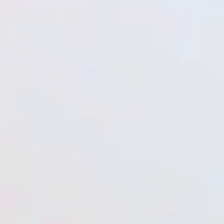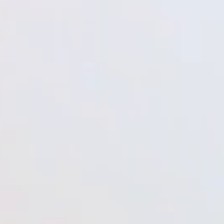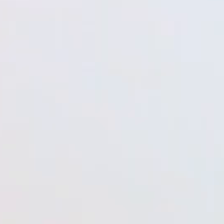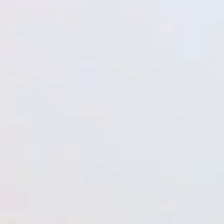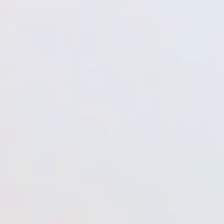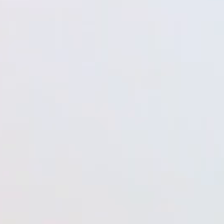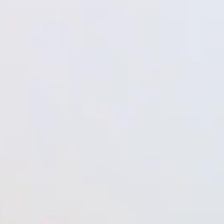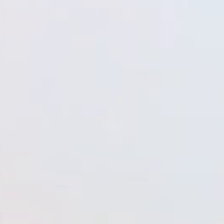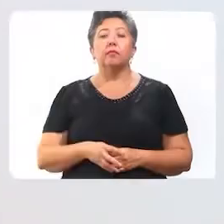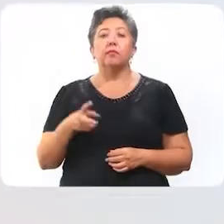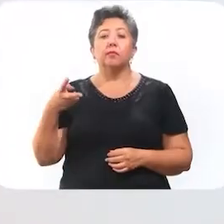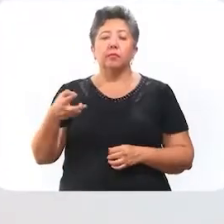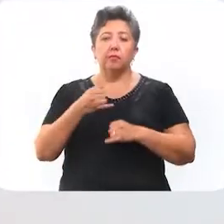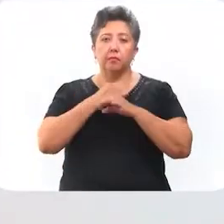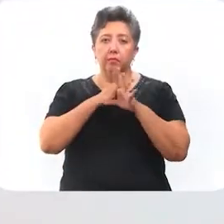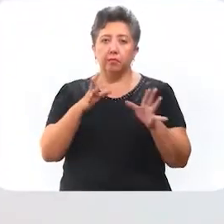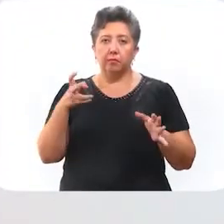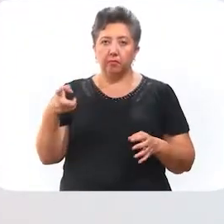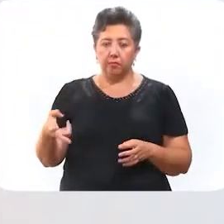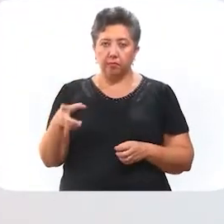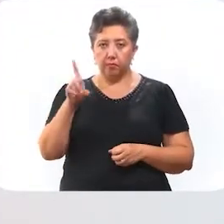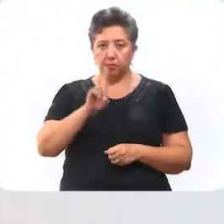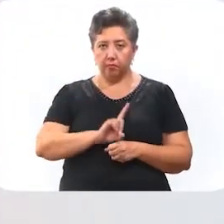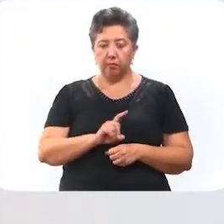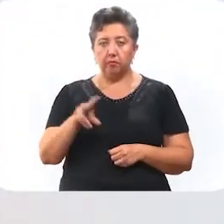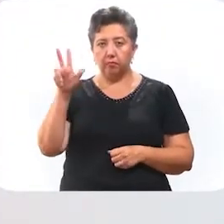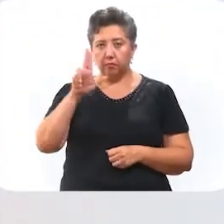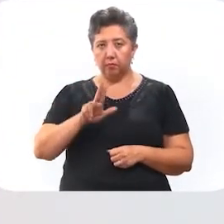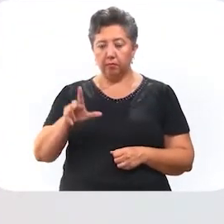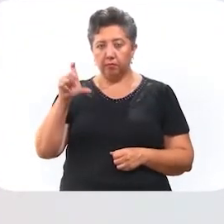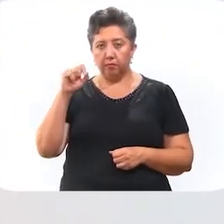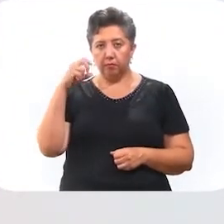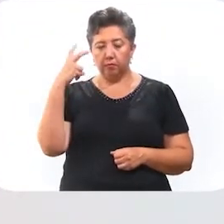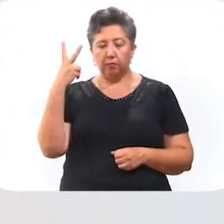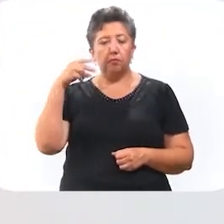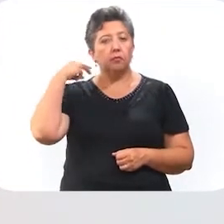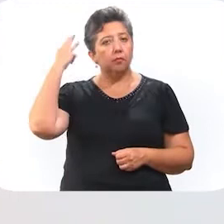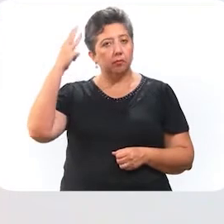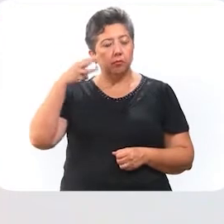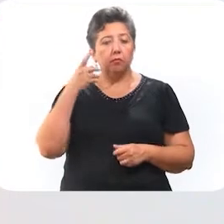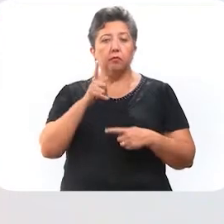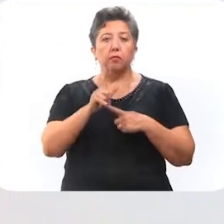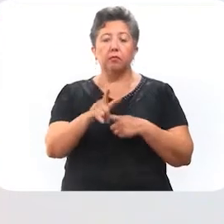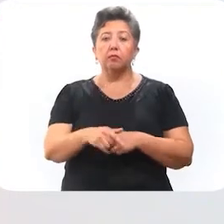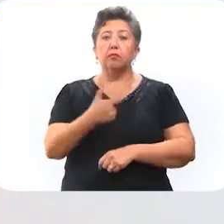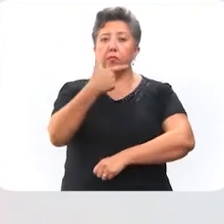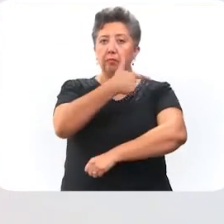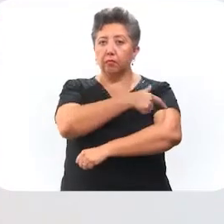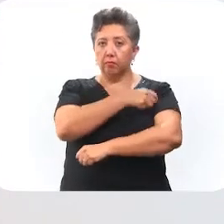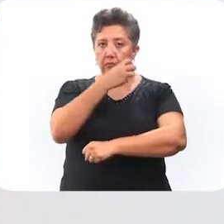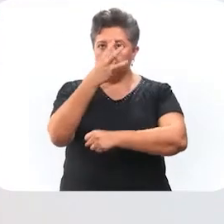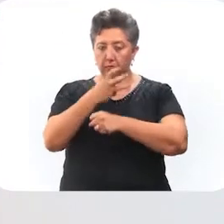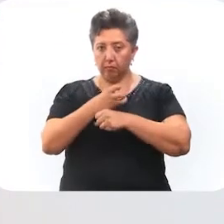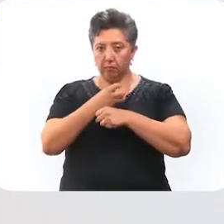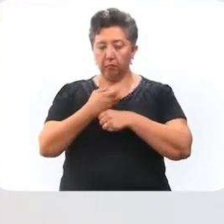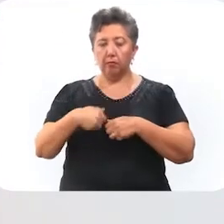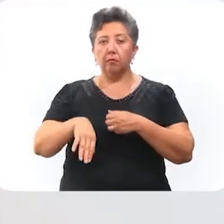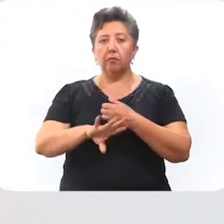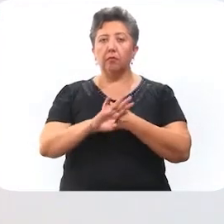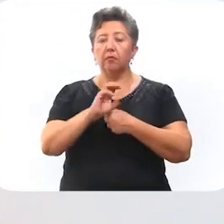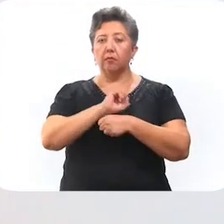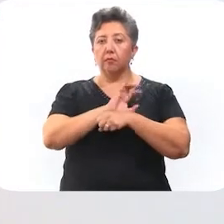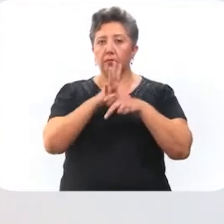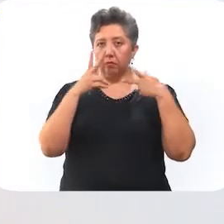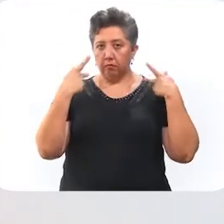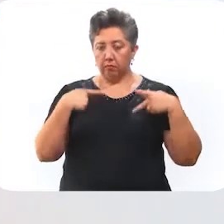Gracias, licenciado. Este es el parte médico de este martes 22 de marzo. Continúa la aplicación de refuerzo contra el